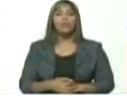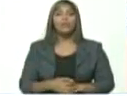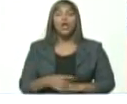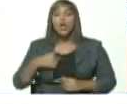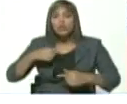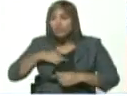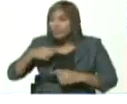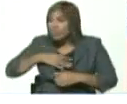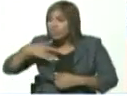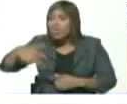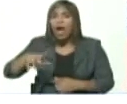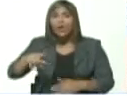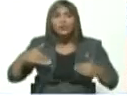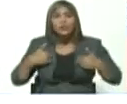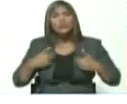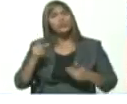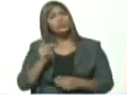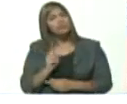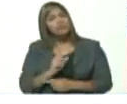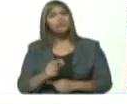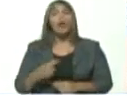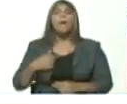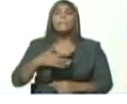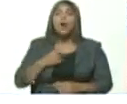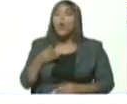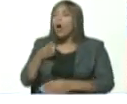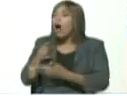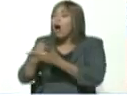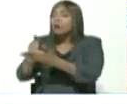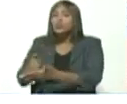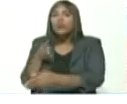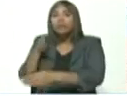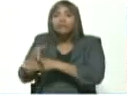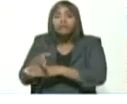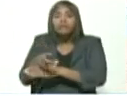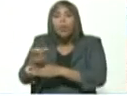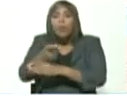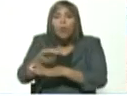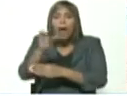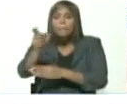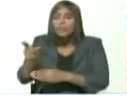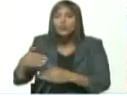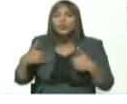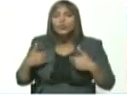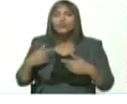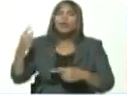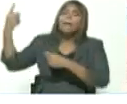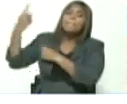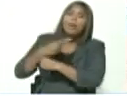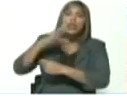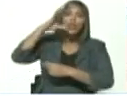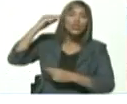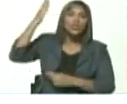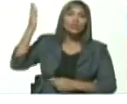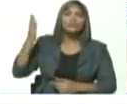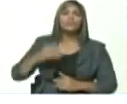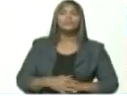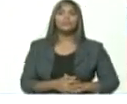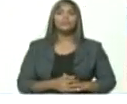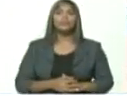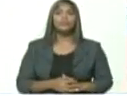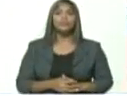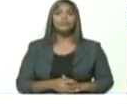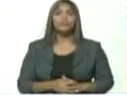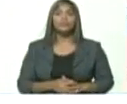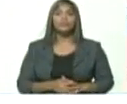nadie sufra. Ir por los sufridos, por los afligidos, es el mandato del Señor. Ir por los